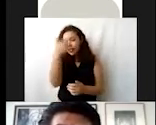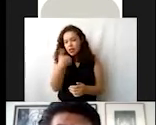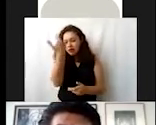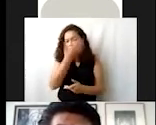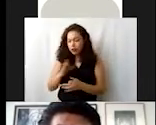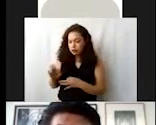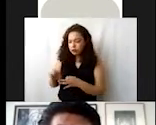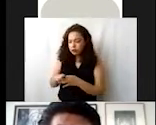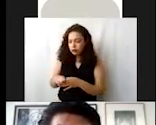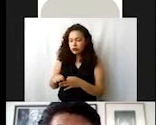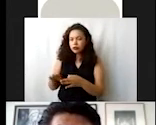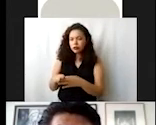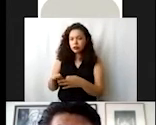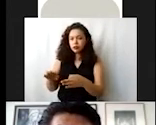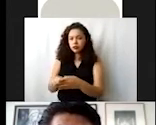porque